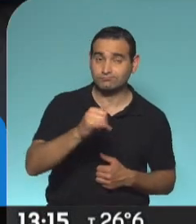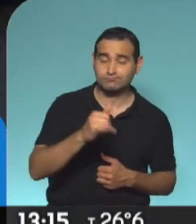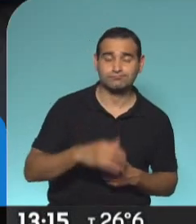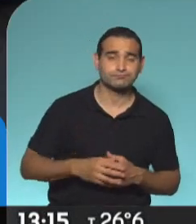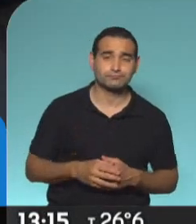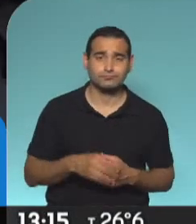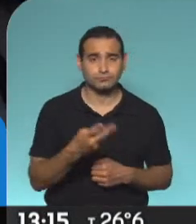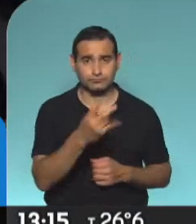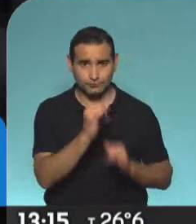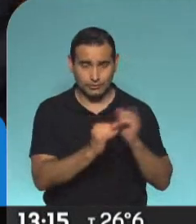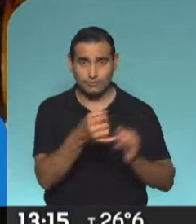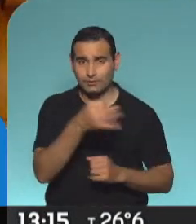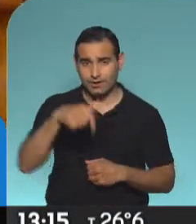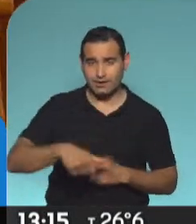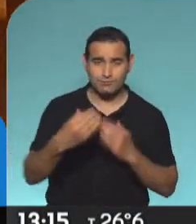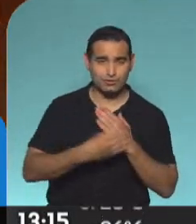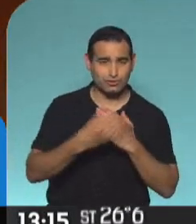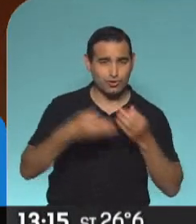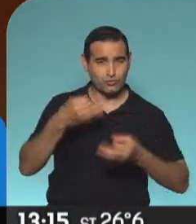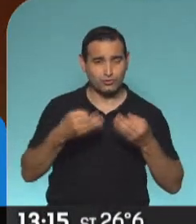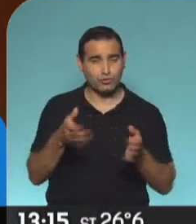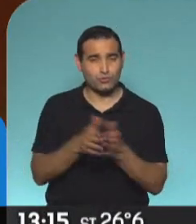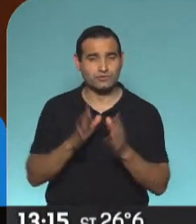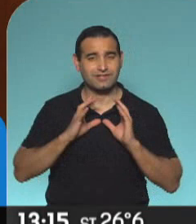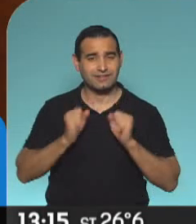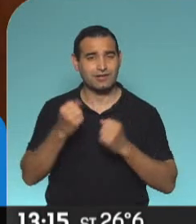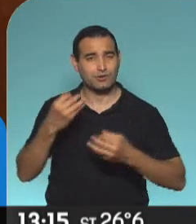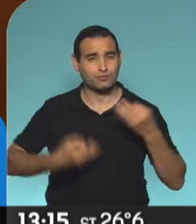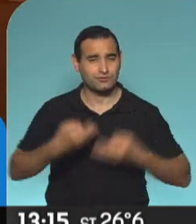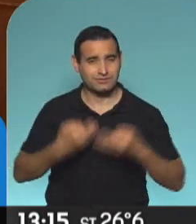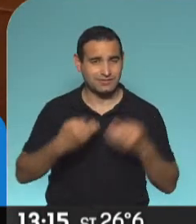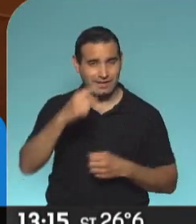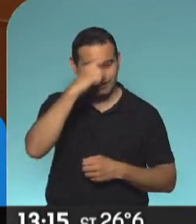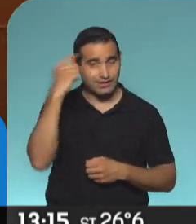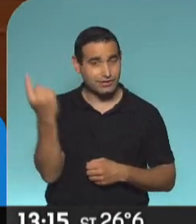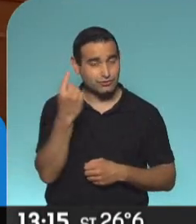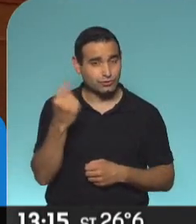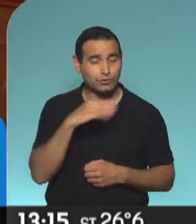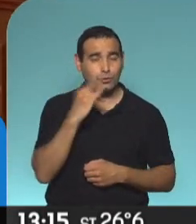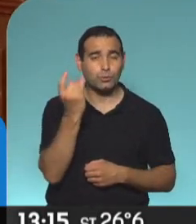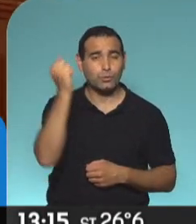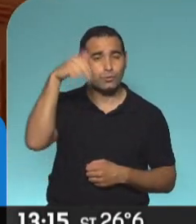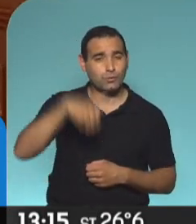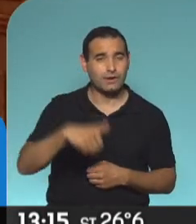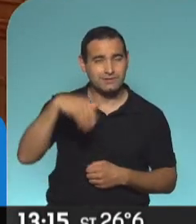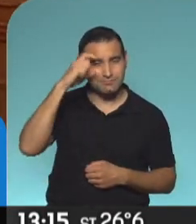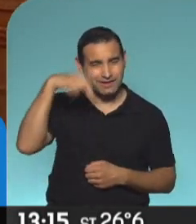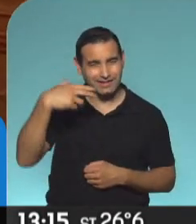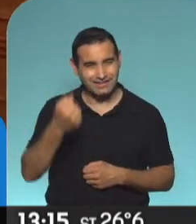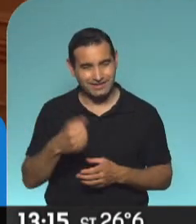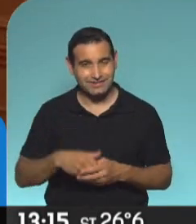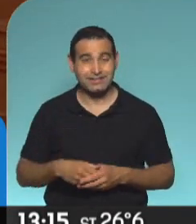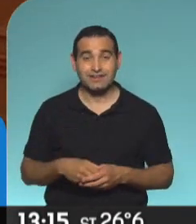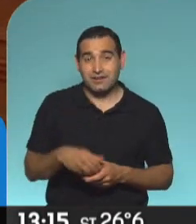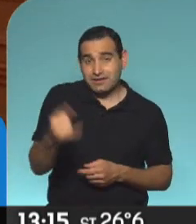lo anticipado, aquí ya estamos en el Ministerio de Justicia, estamos con el secretario de Justicia de la Nación, estamos hablando de Juan Martín Mena. Bueno, secretario, ya han